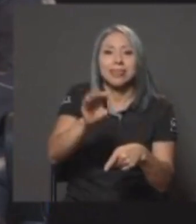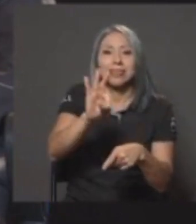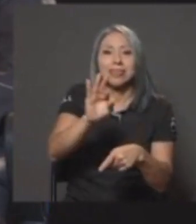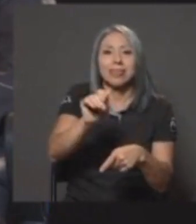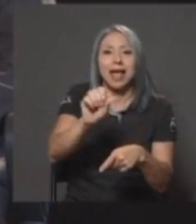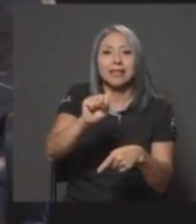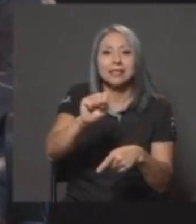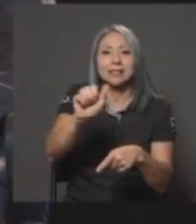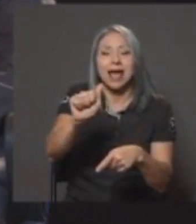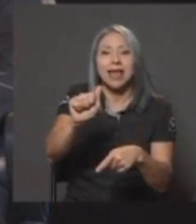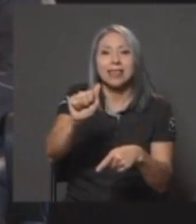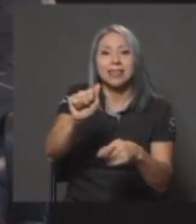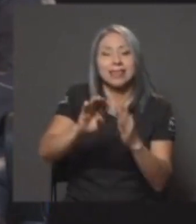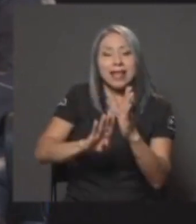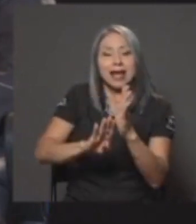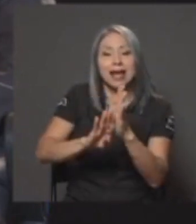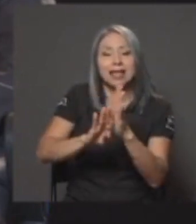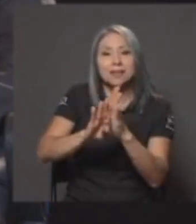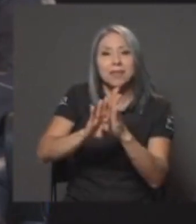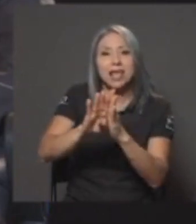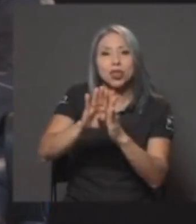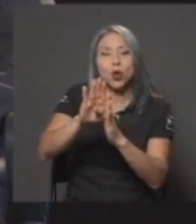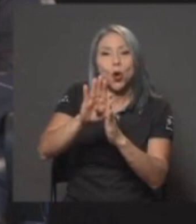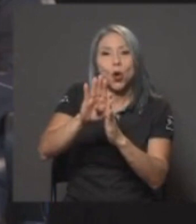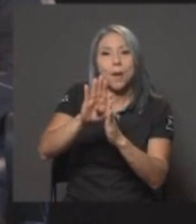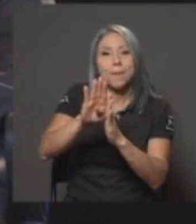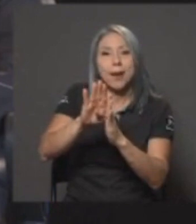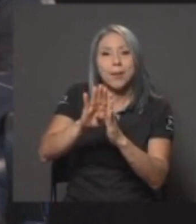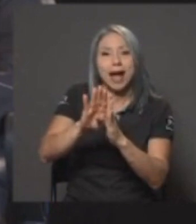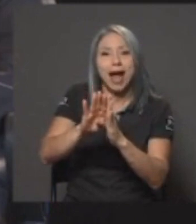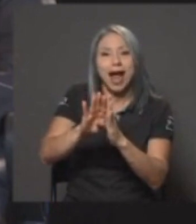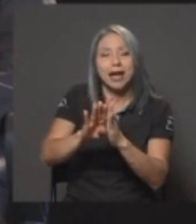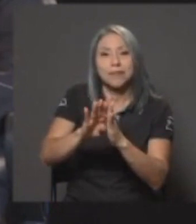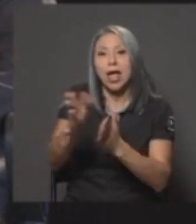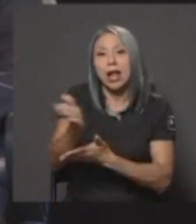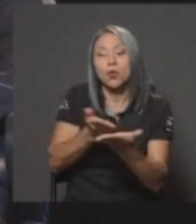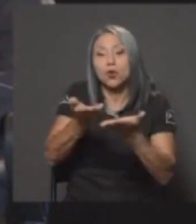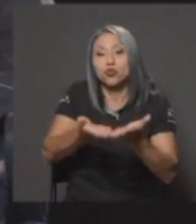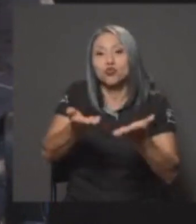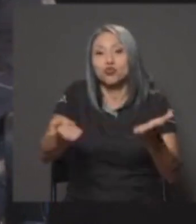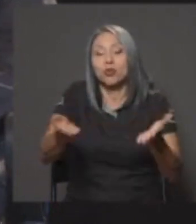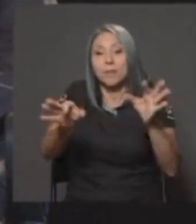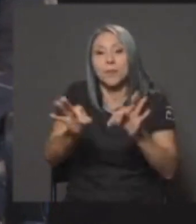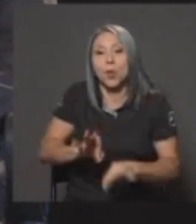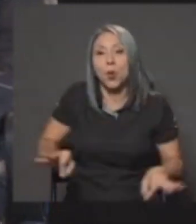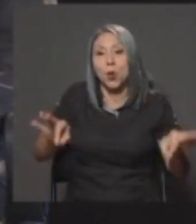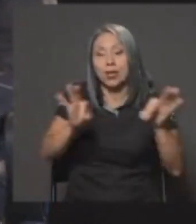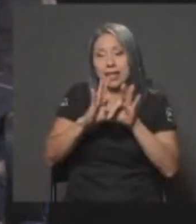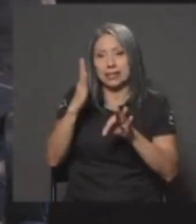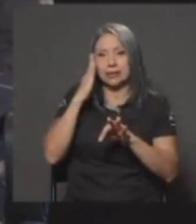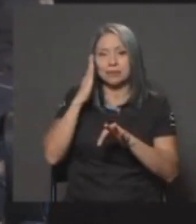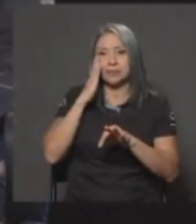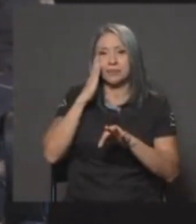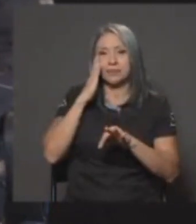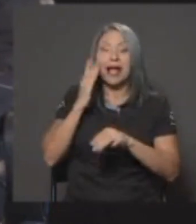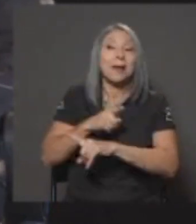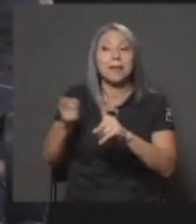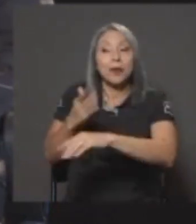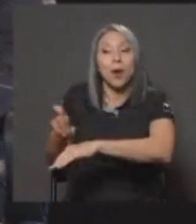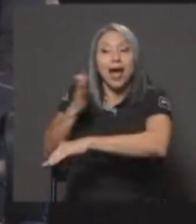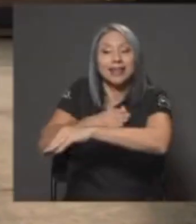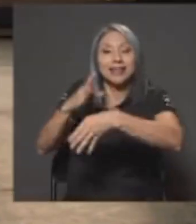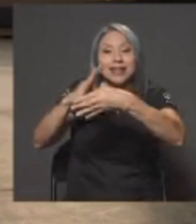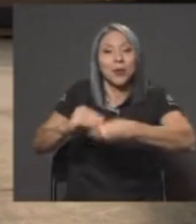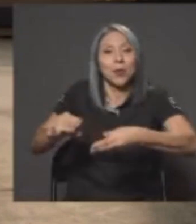algunos aspectos que son relevantes de tomar en cuenta, ¿verdad? Pero tal vez antes de contarle exactamente